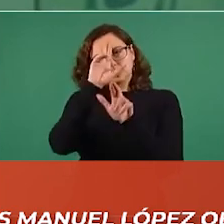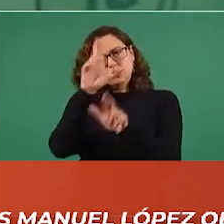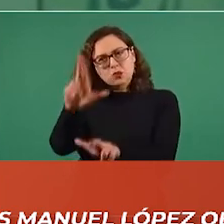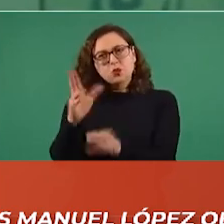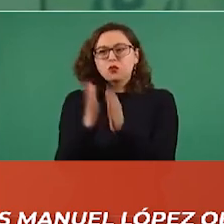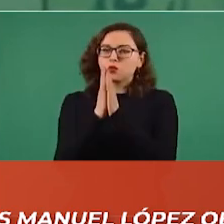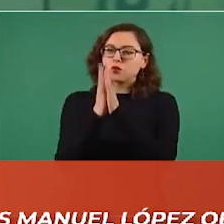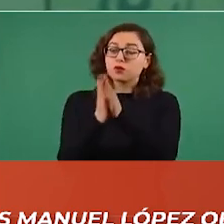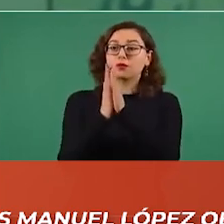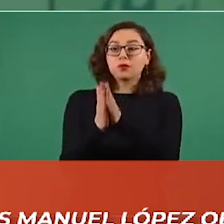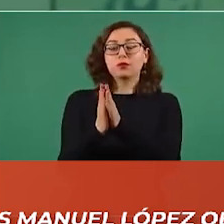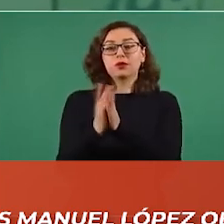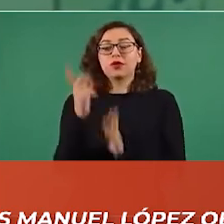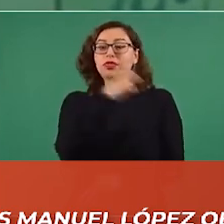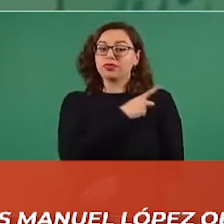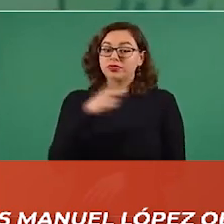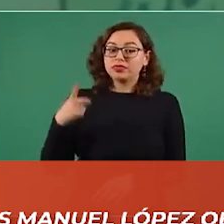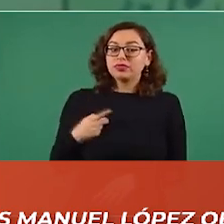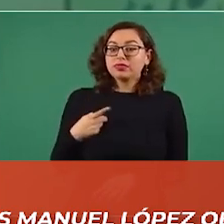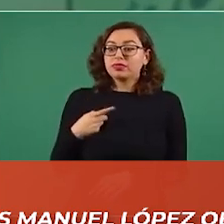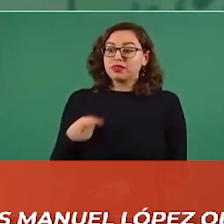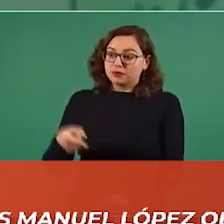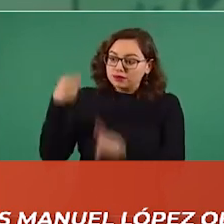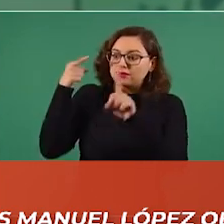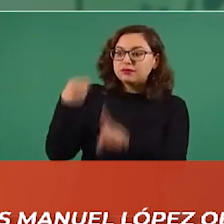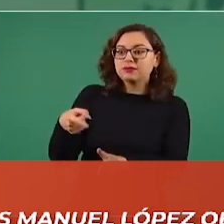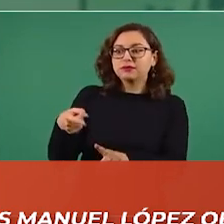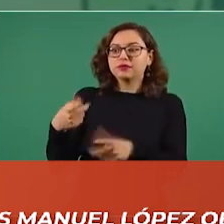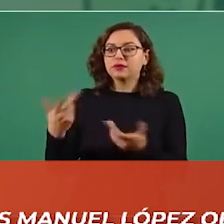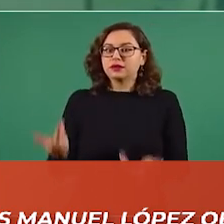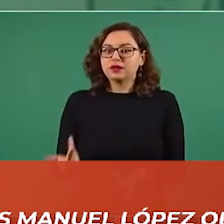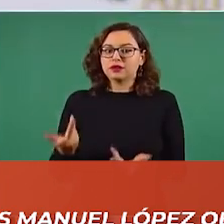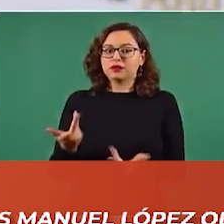a el fuero federal.